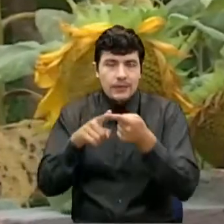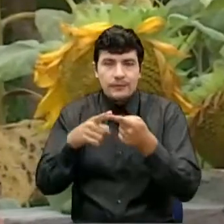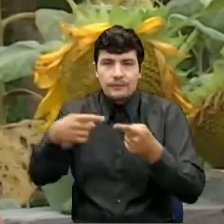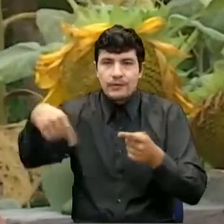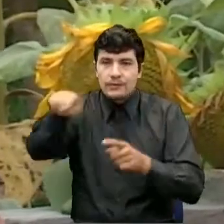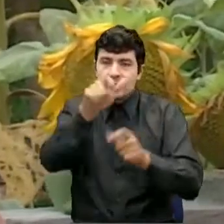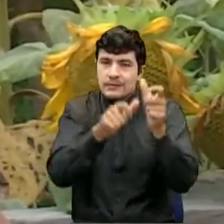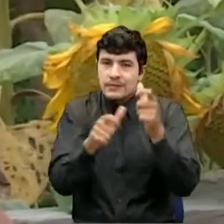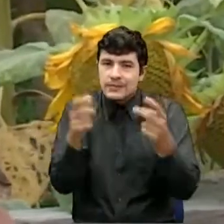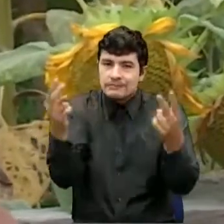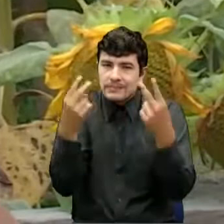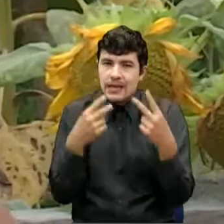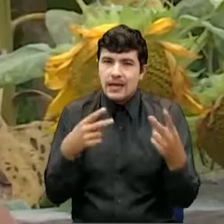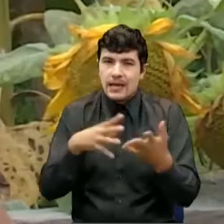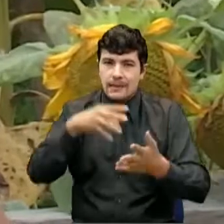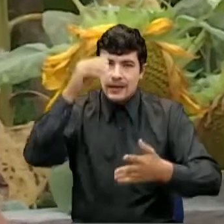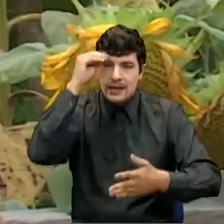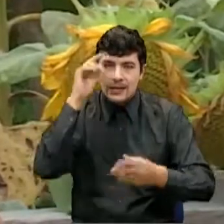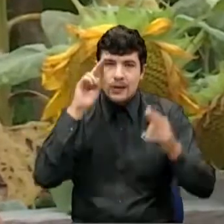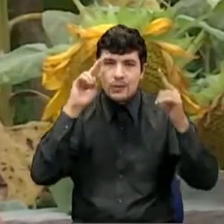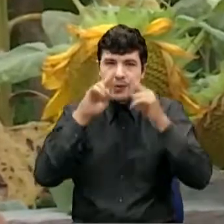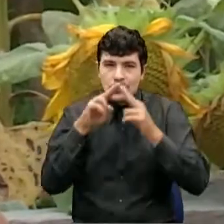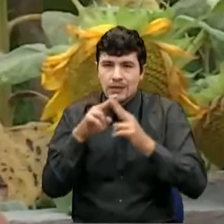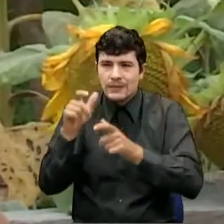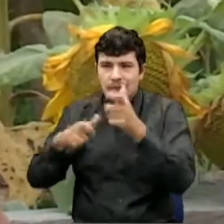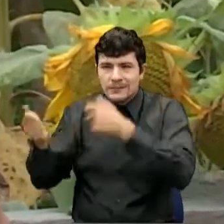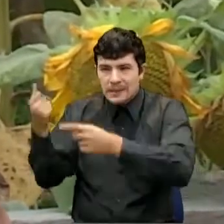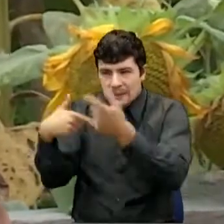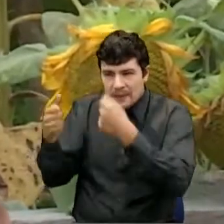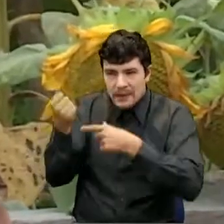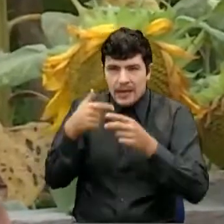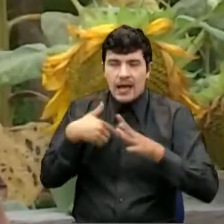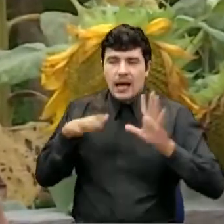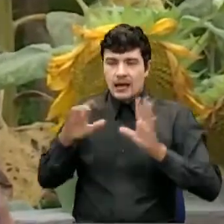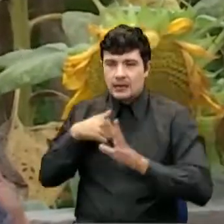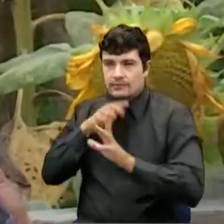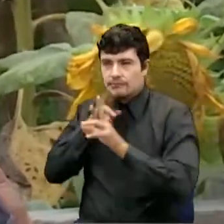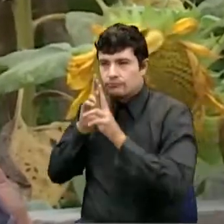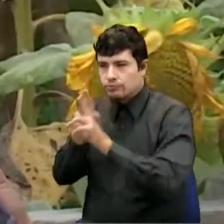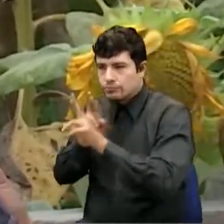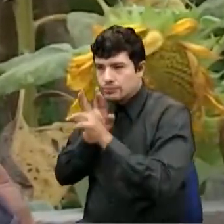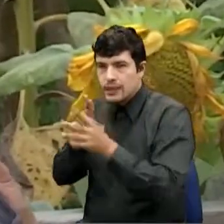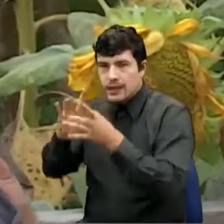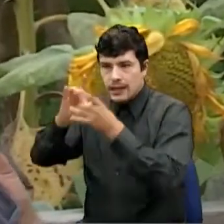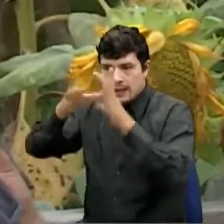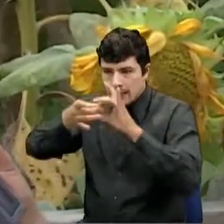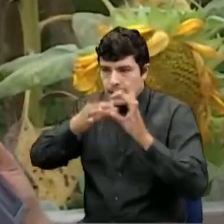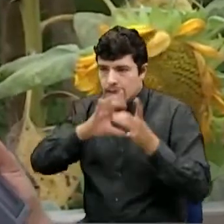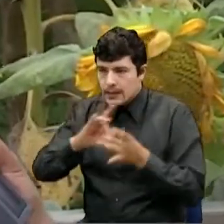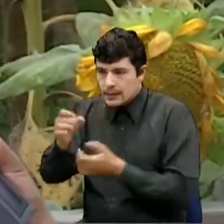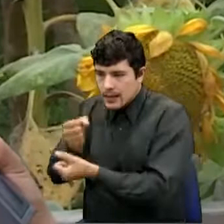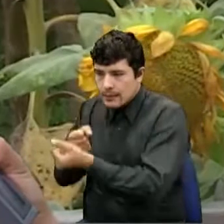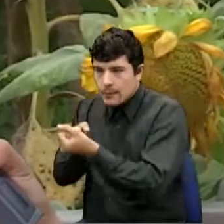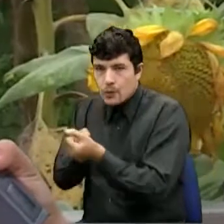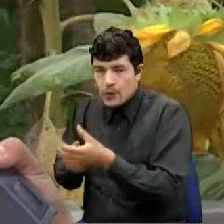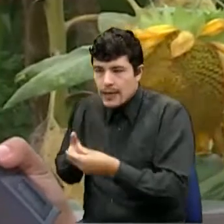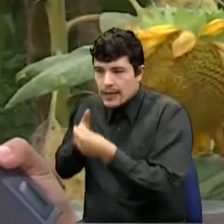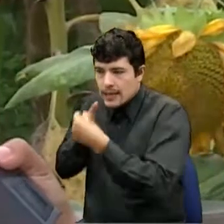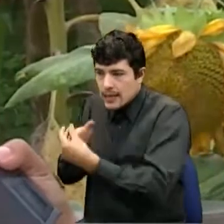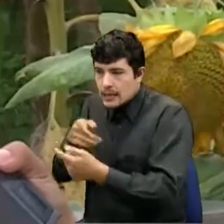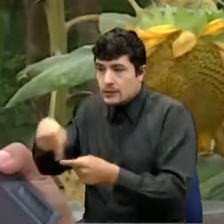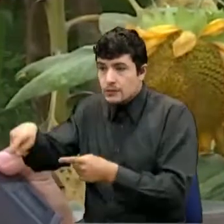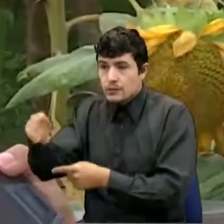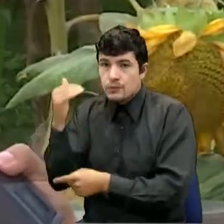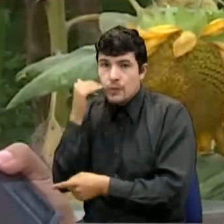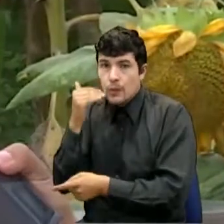aborda y pregunta bueno de qué se trata entonces uno puede ahí manejar la red de apoyo indicarles a ellas algunas mujeres